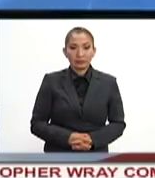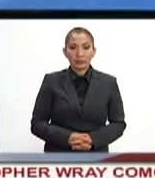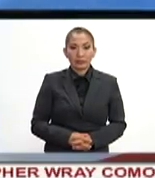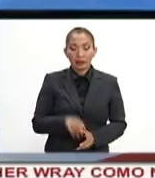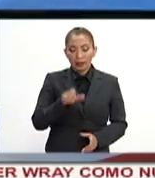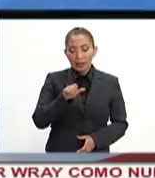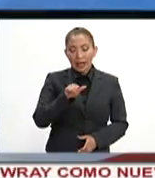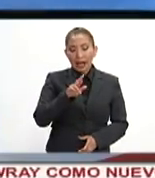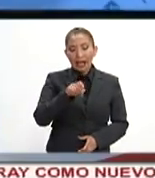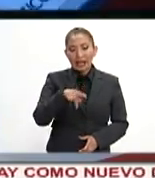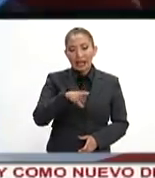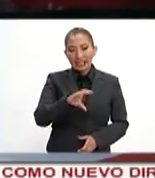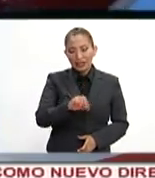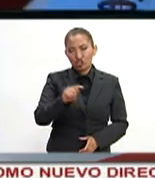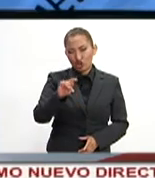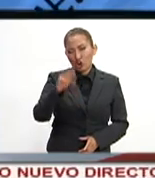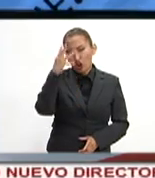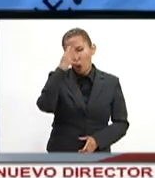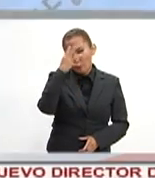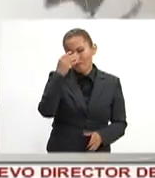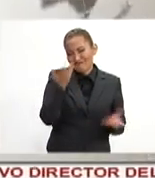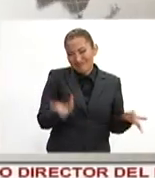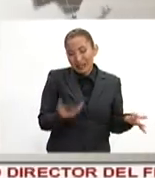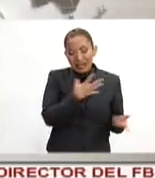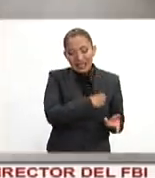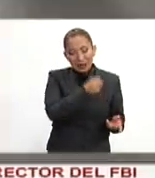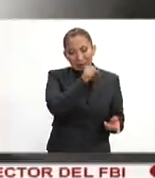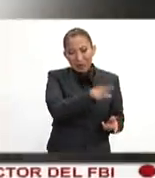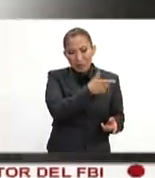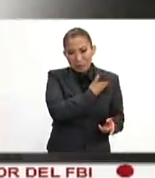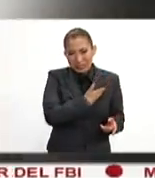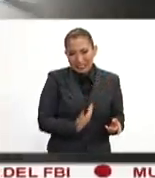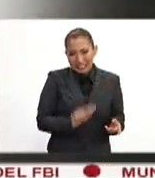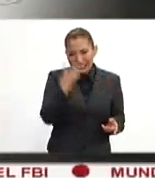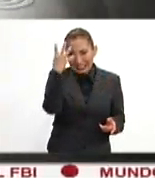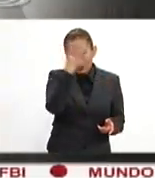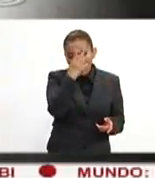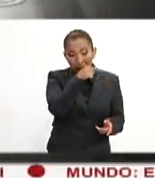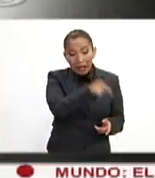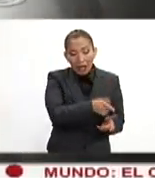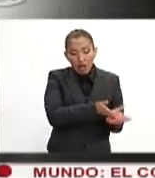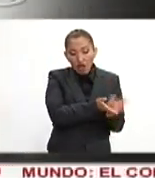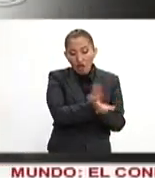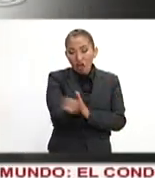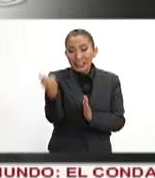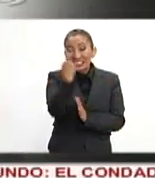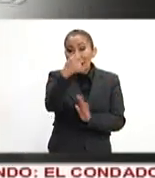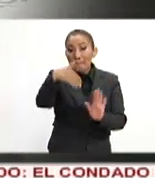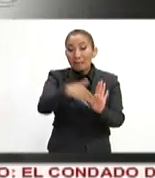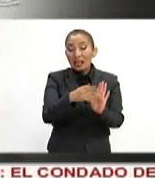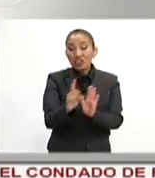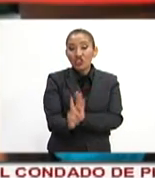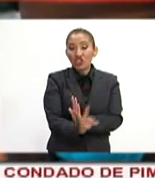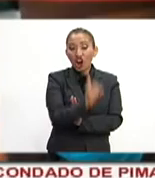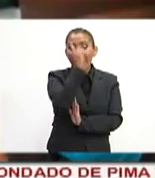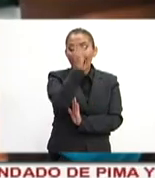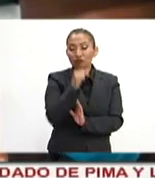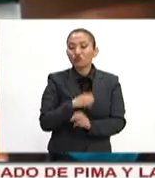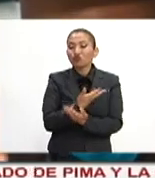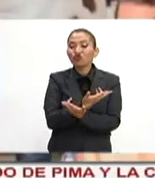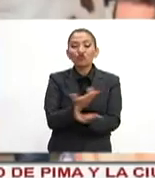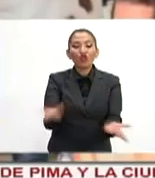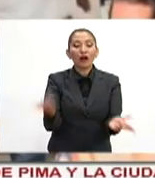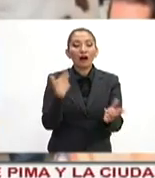Eric Trump, usted se imaginará quién es. Bueno, pues es el hijo del presidente de Estados Unidos. Él desvió $100,000 en donaciones de